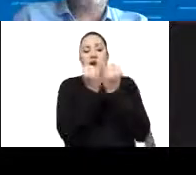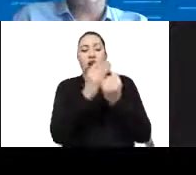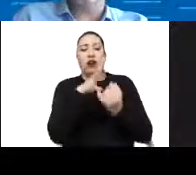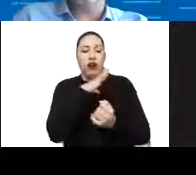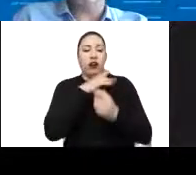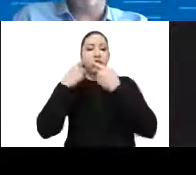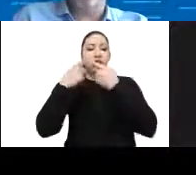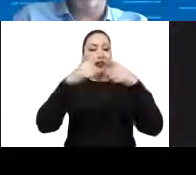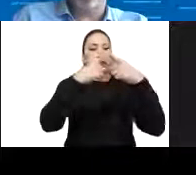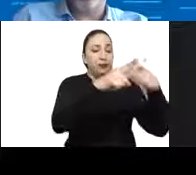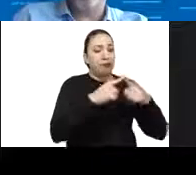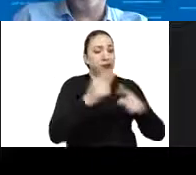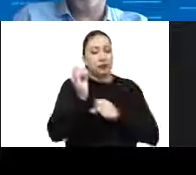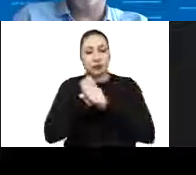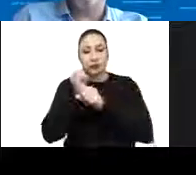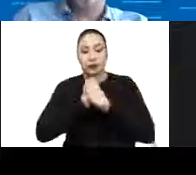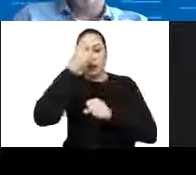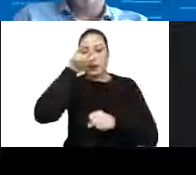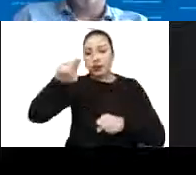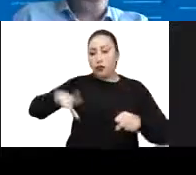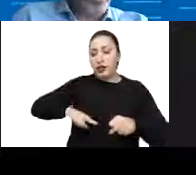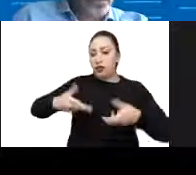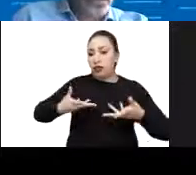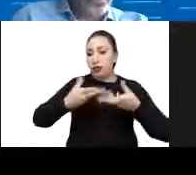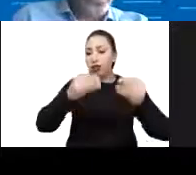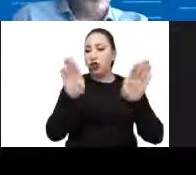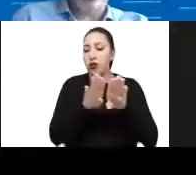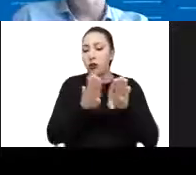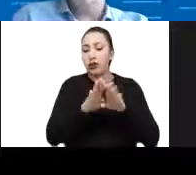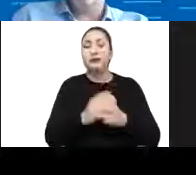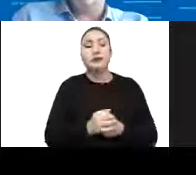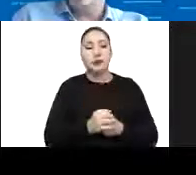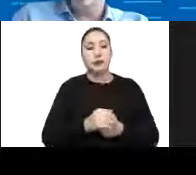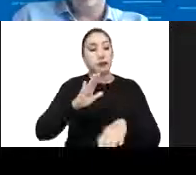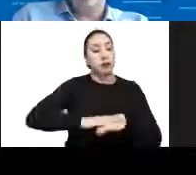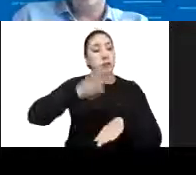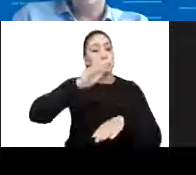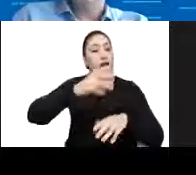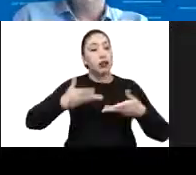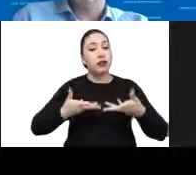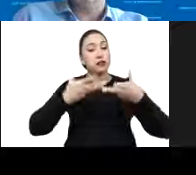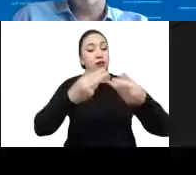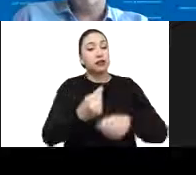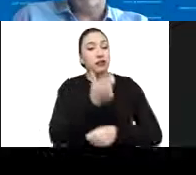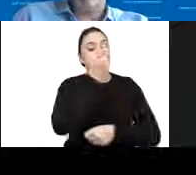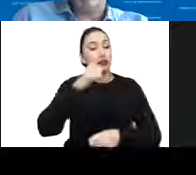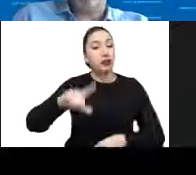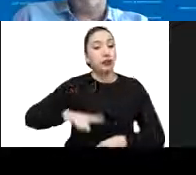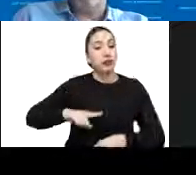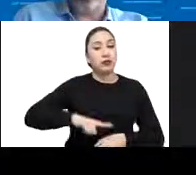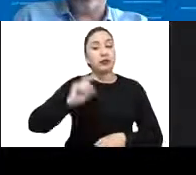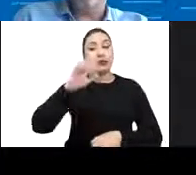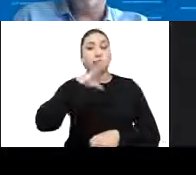hecho estudios de gasto público en México, es que mayor gasto público no significa que tenemos mejores